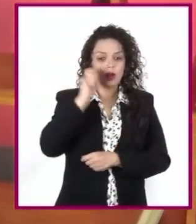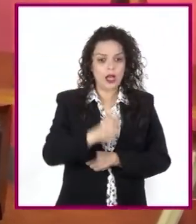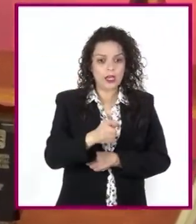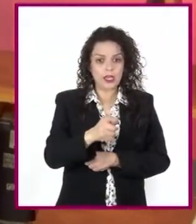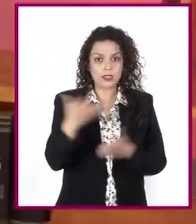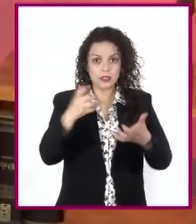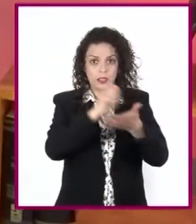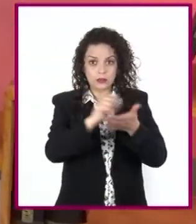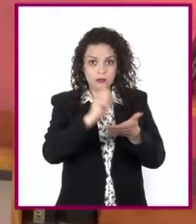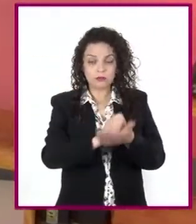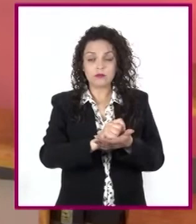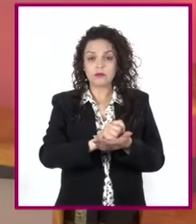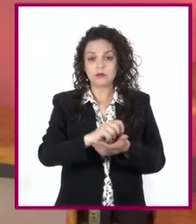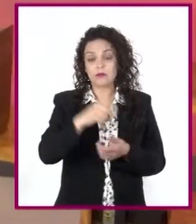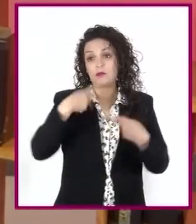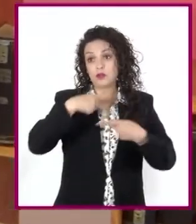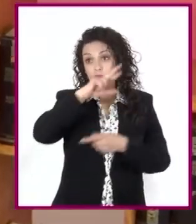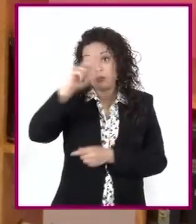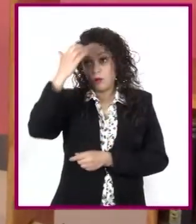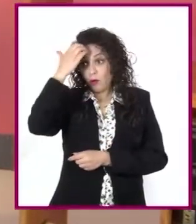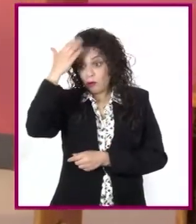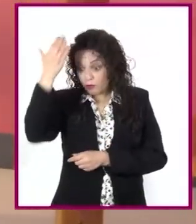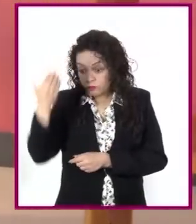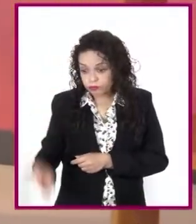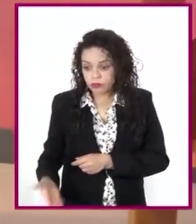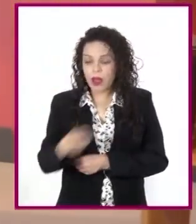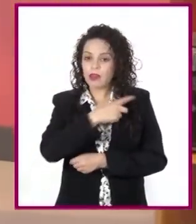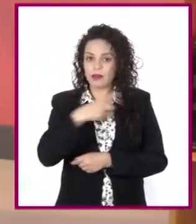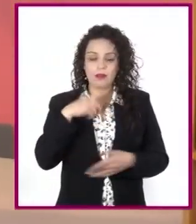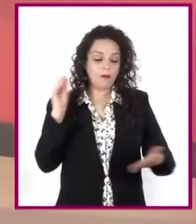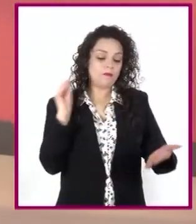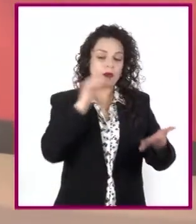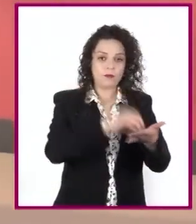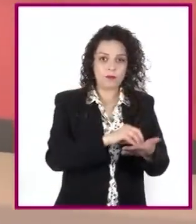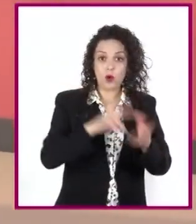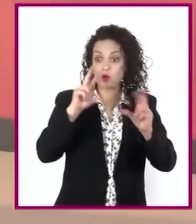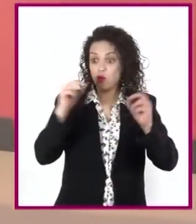al autor original. Si no lo hicieran, estaríamos hablando de